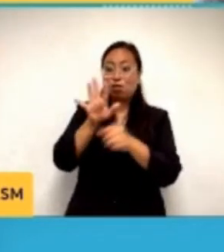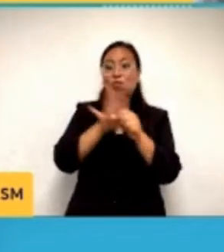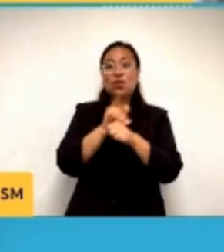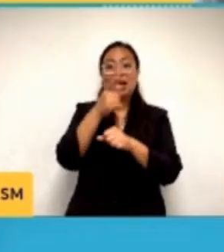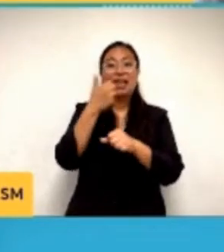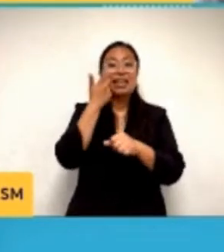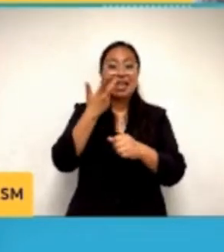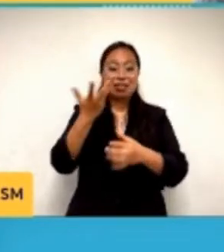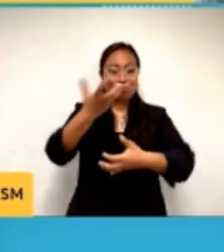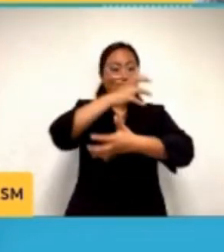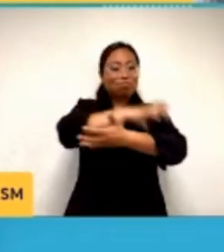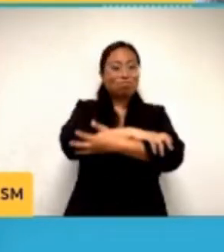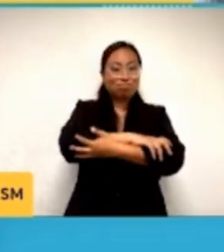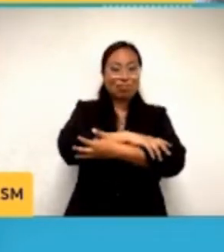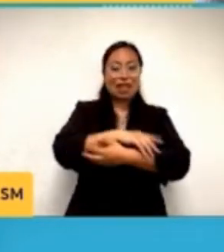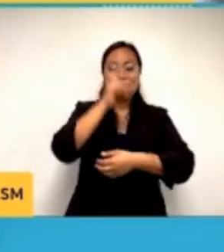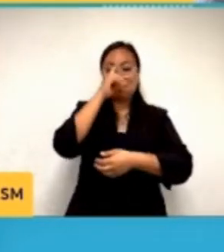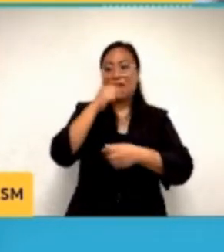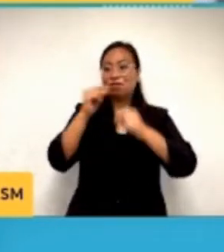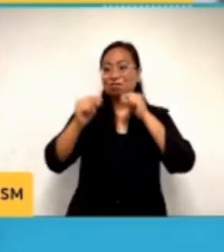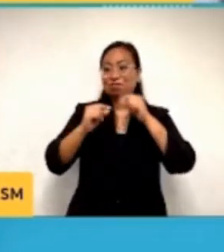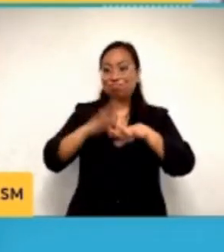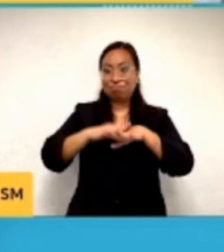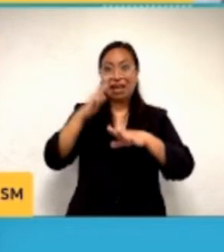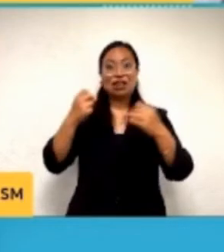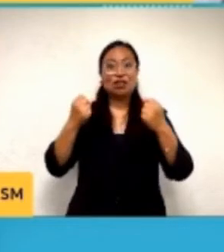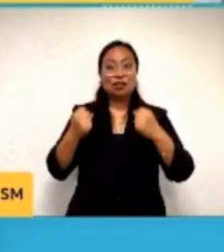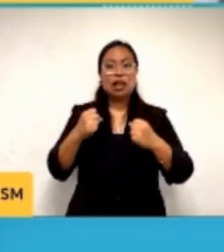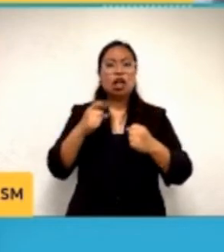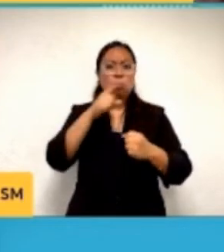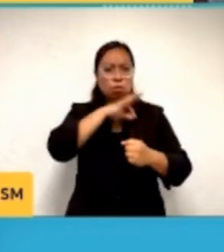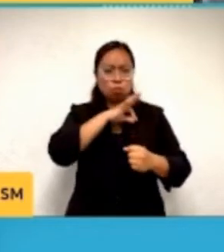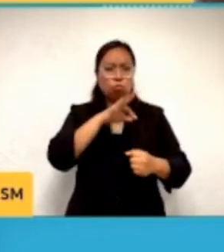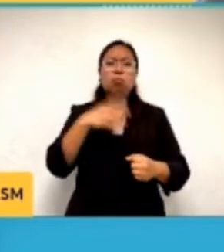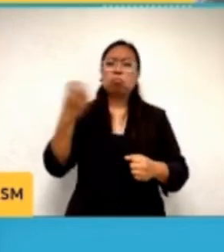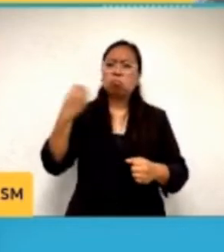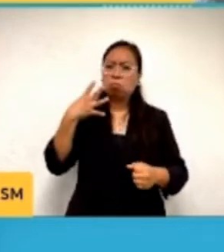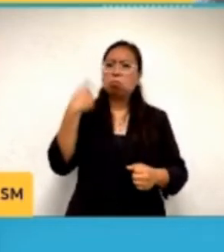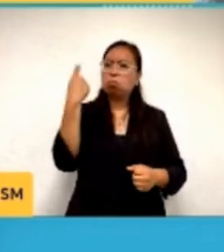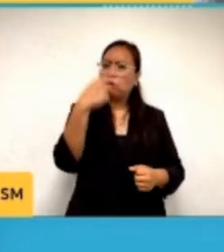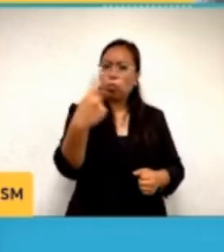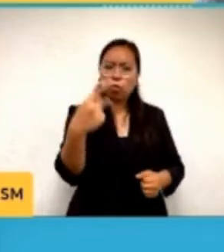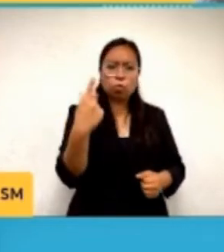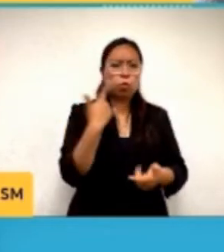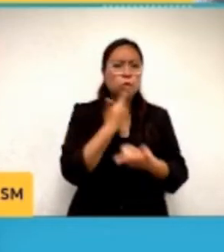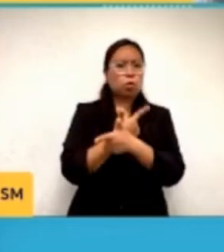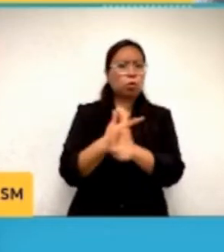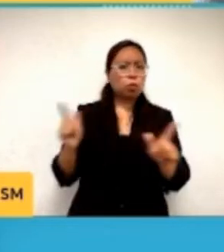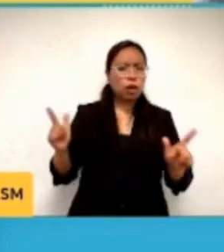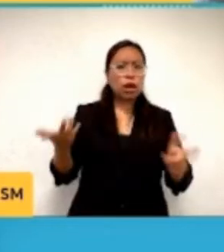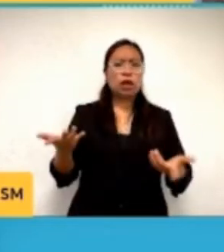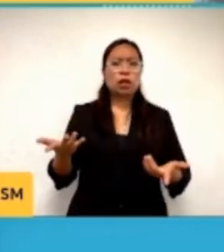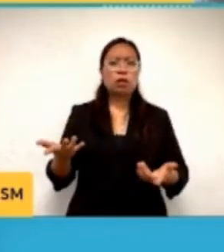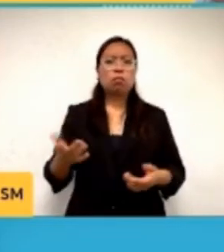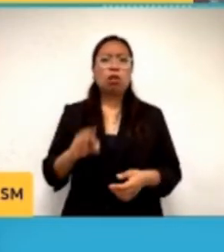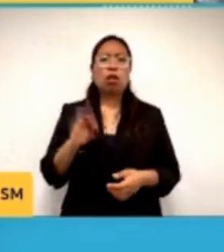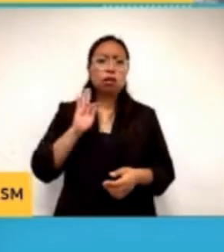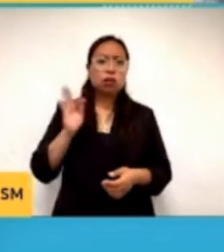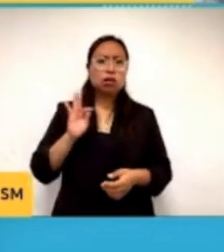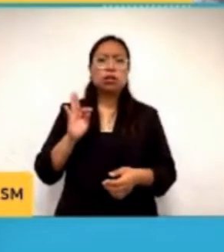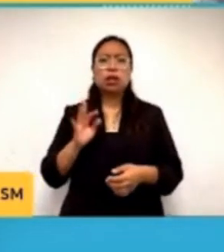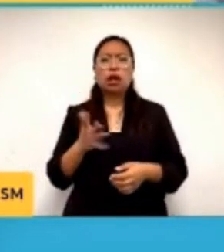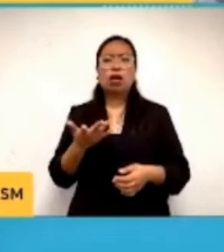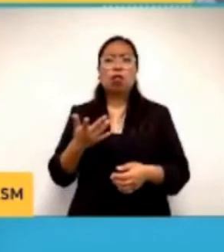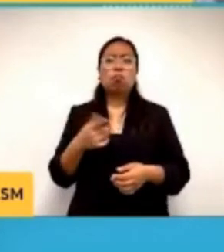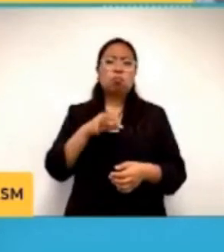quieres como capital social, asegúrate de crearte tus propios eventos, un live puede ser o un podcast, todo eso es